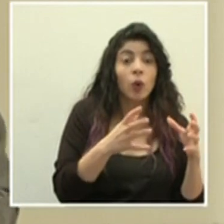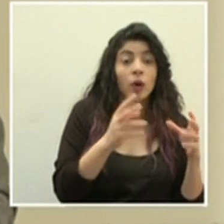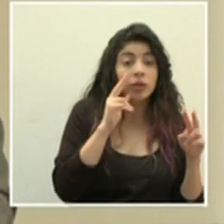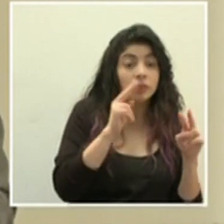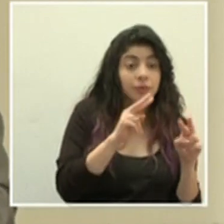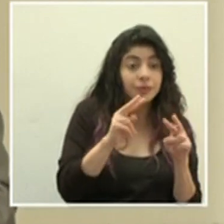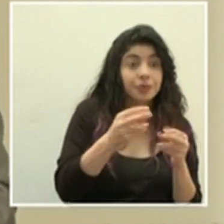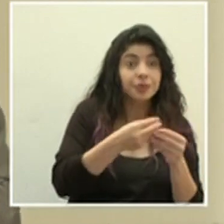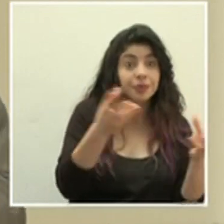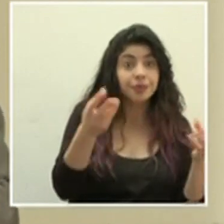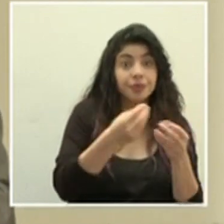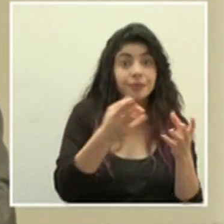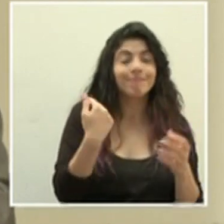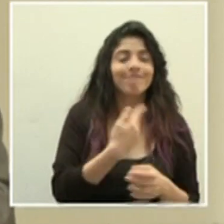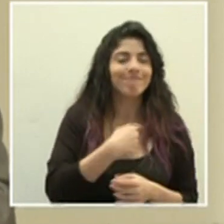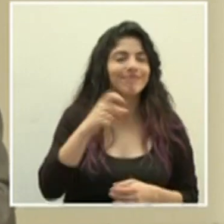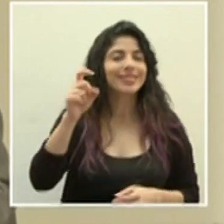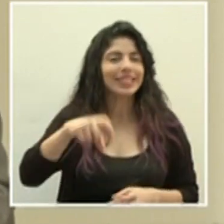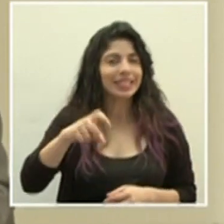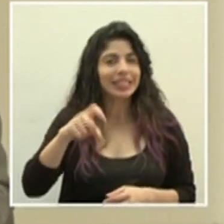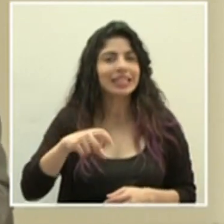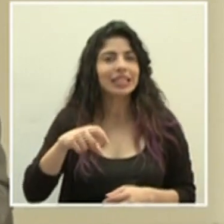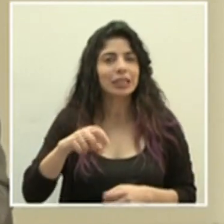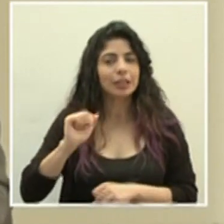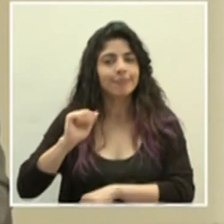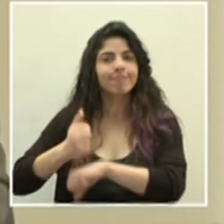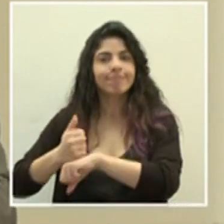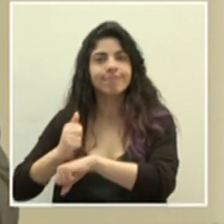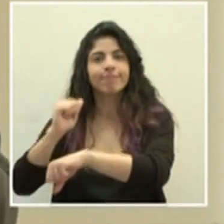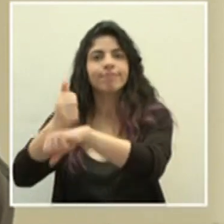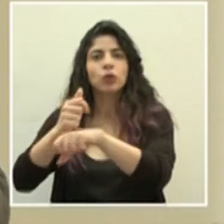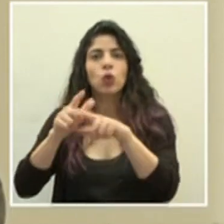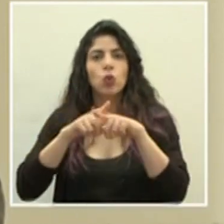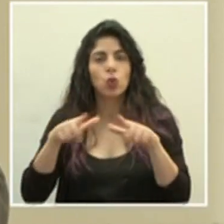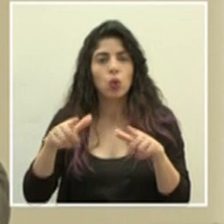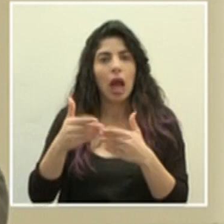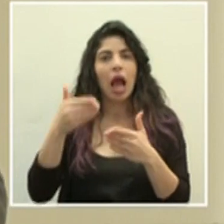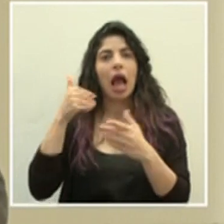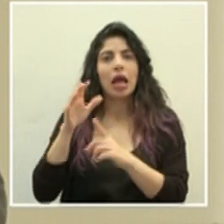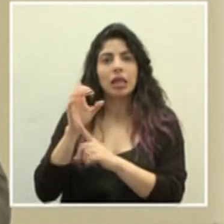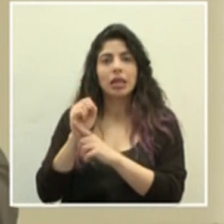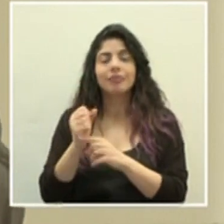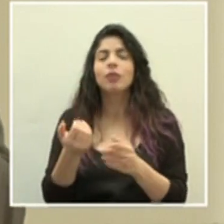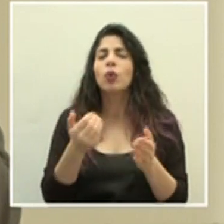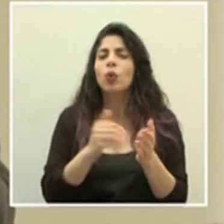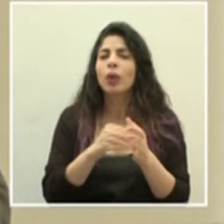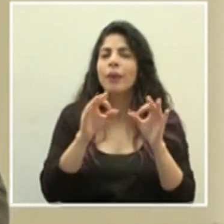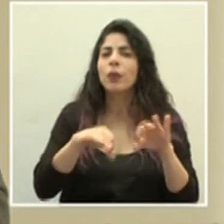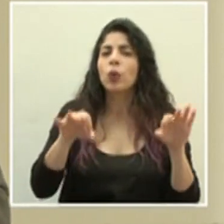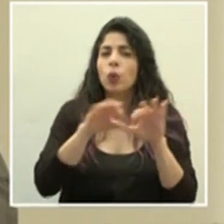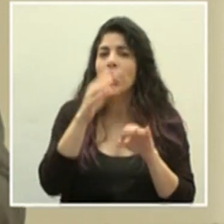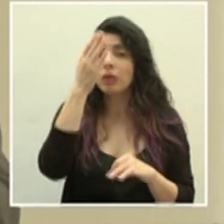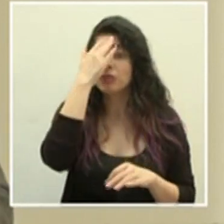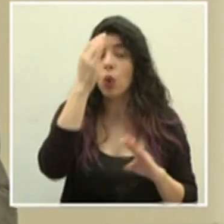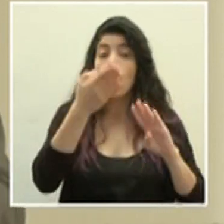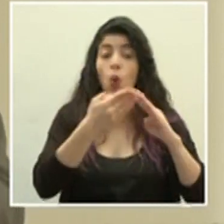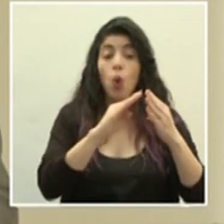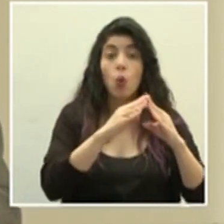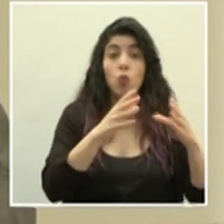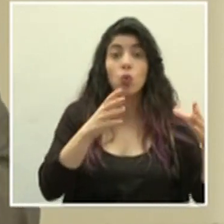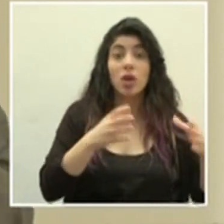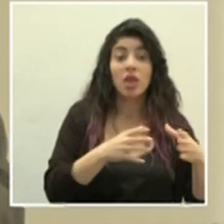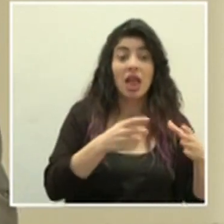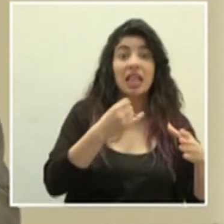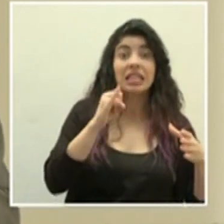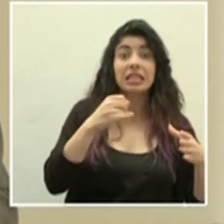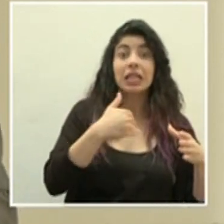podamos emitir, necesitamos tener estos sitios identificados. Nuevamente hay que reiterar, la comunidad que asegura